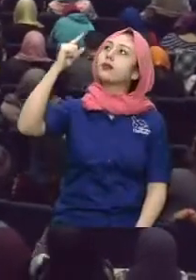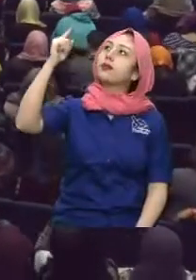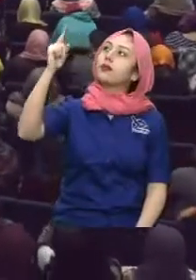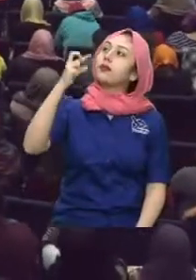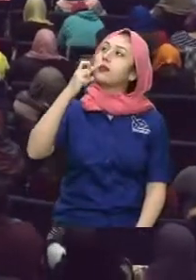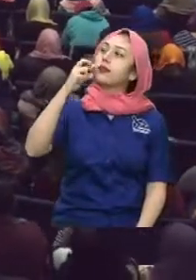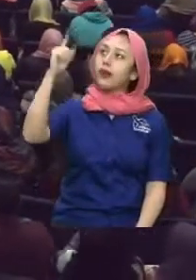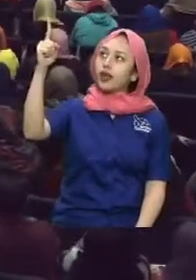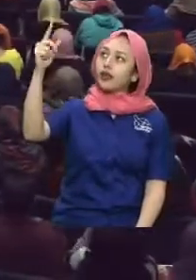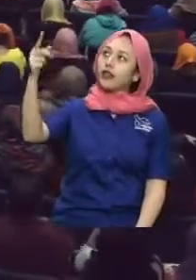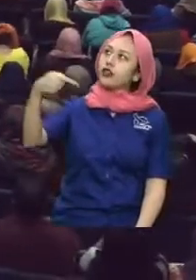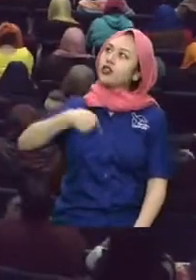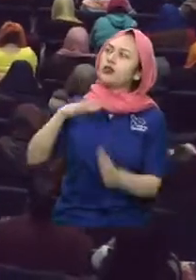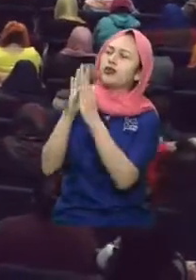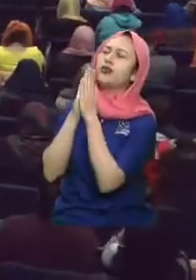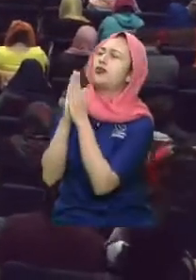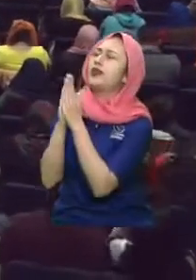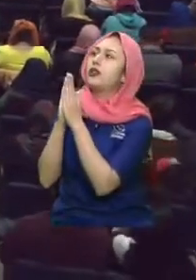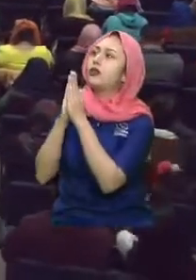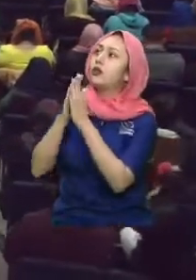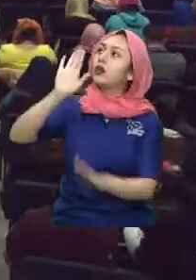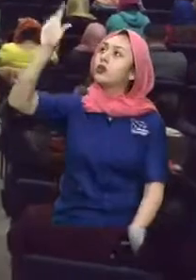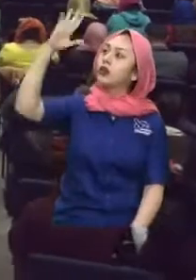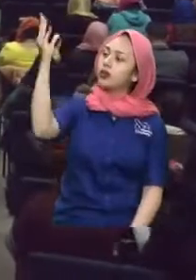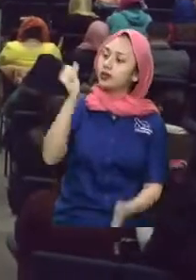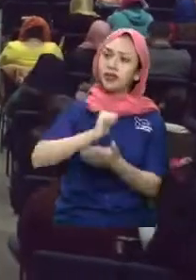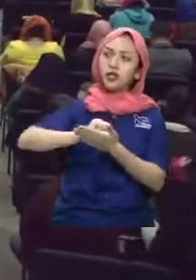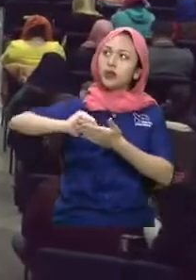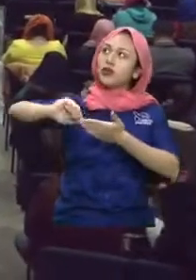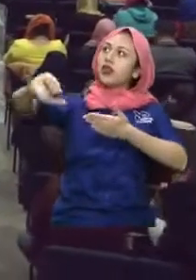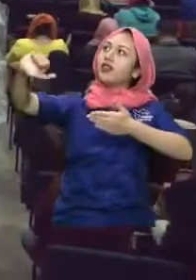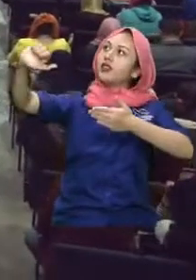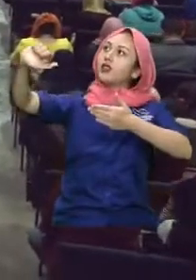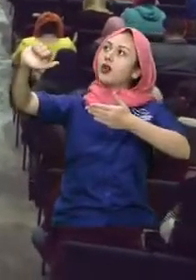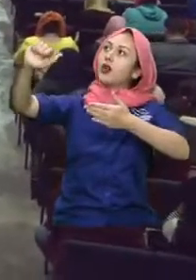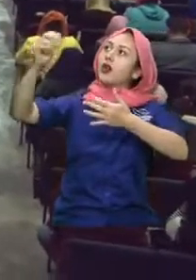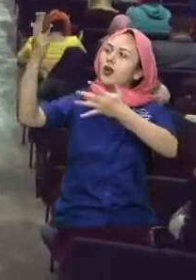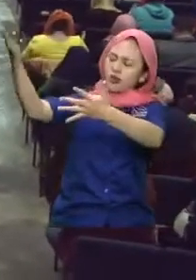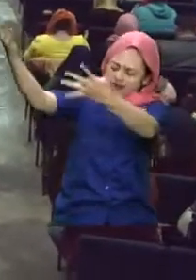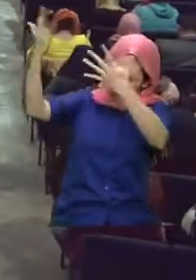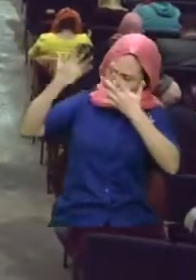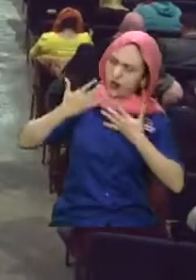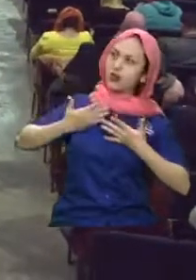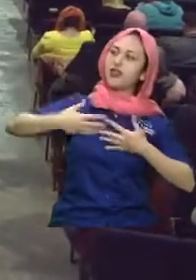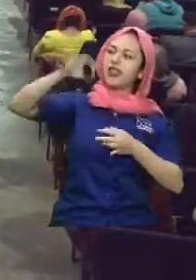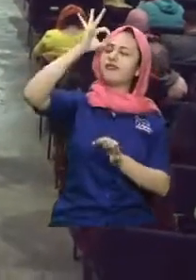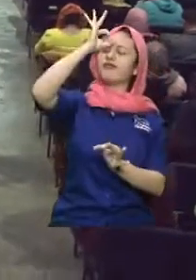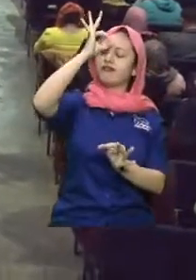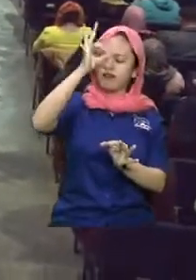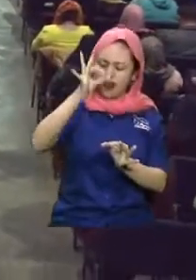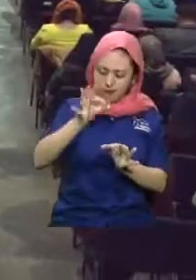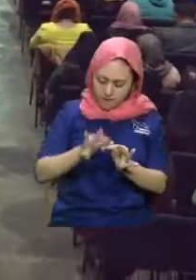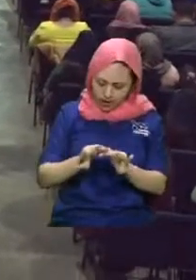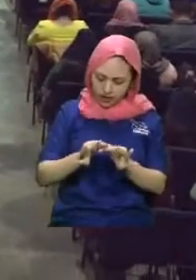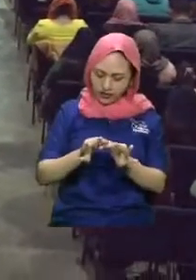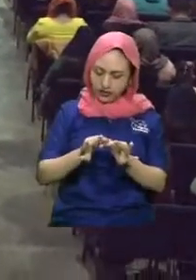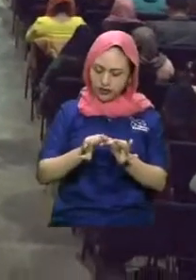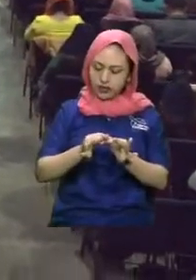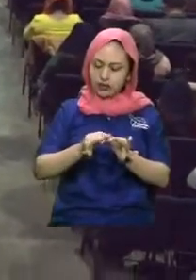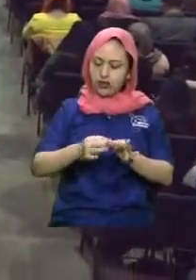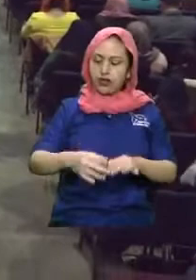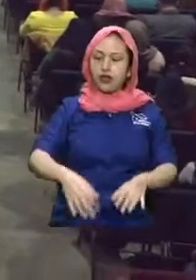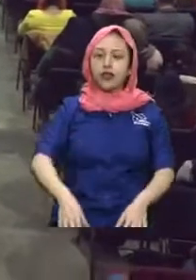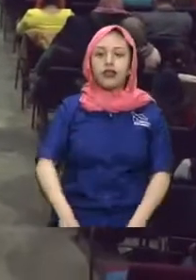sea tu Espíritu Santo el que traiga la convicción, esa convicción de fe, si es necesario, de